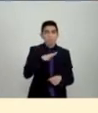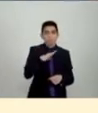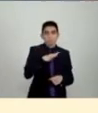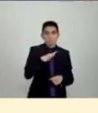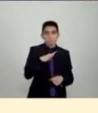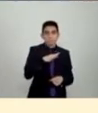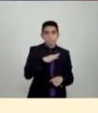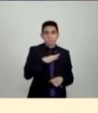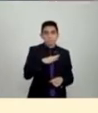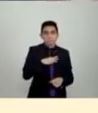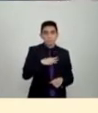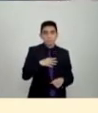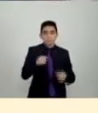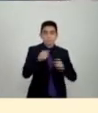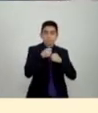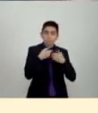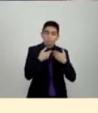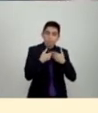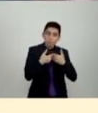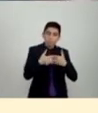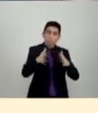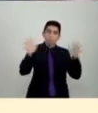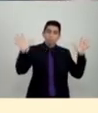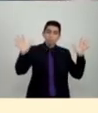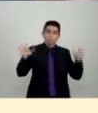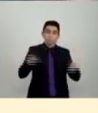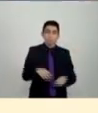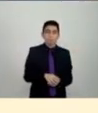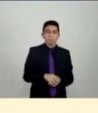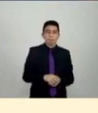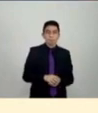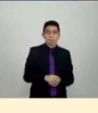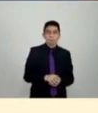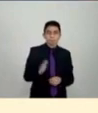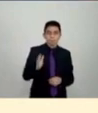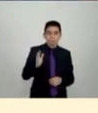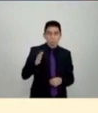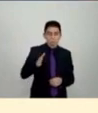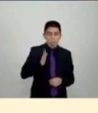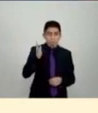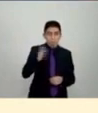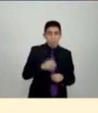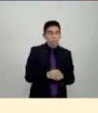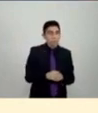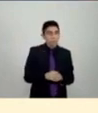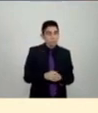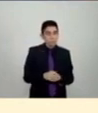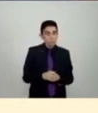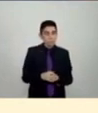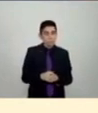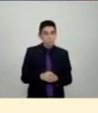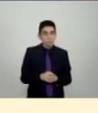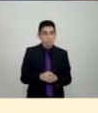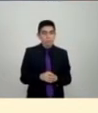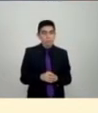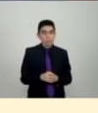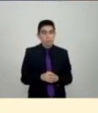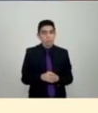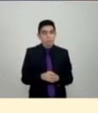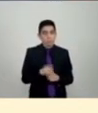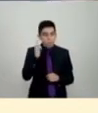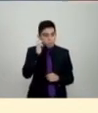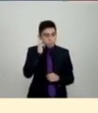hay un abrirse extraordinario. Lo que había que... Y además, fíjate, había canales, porque también hay un